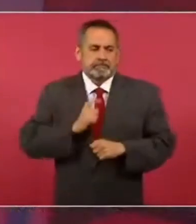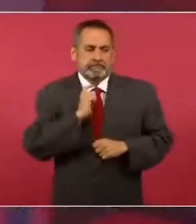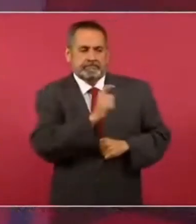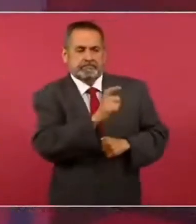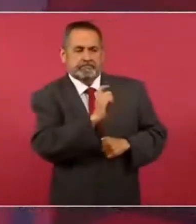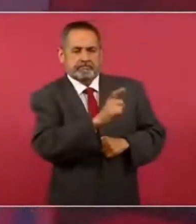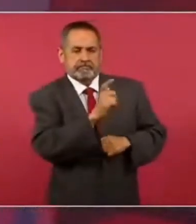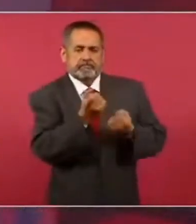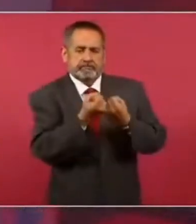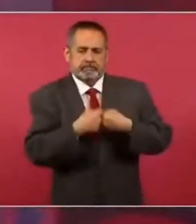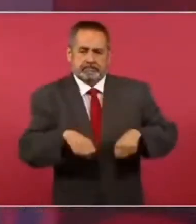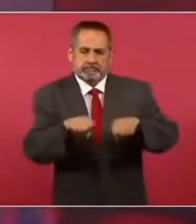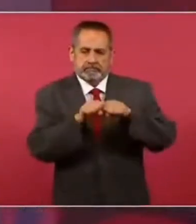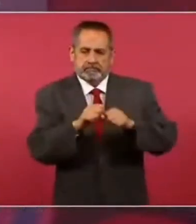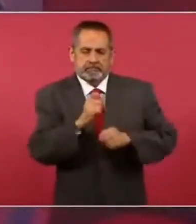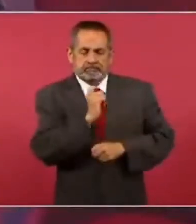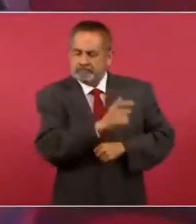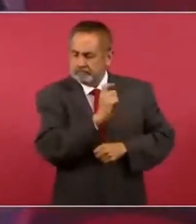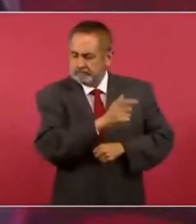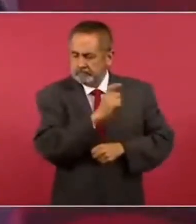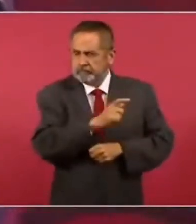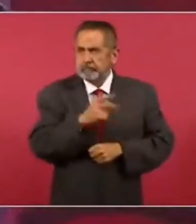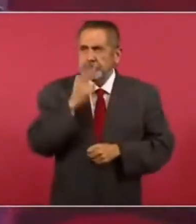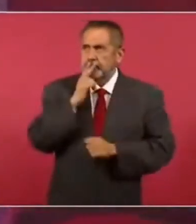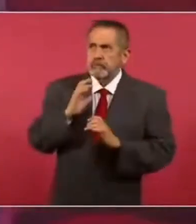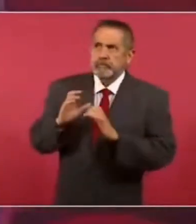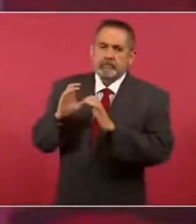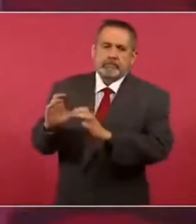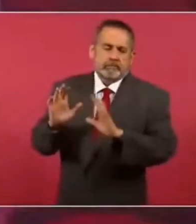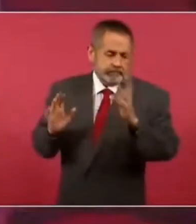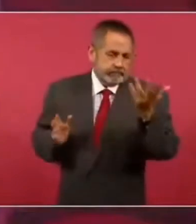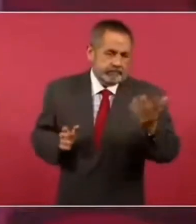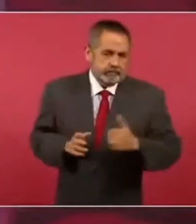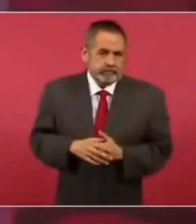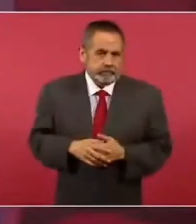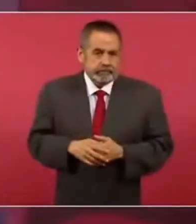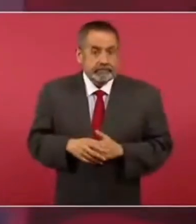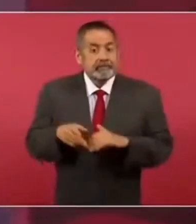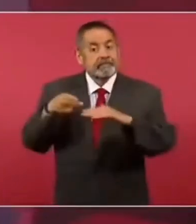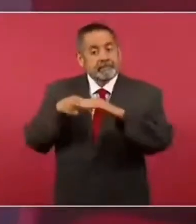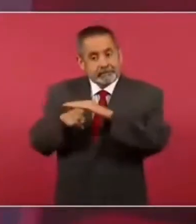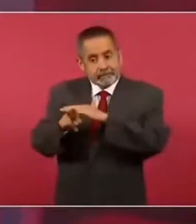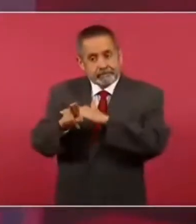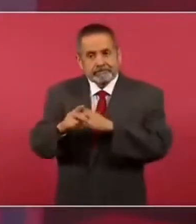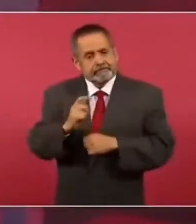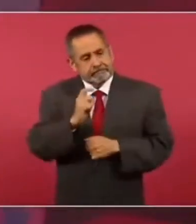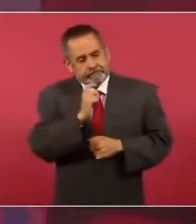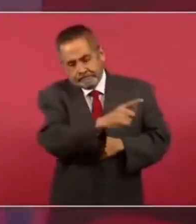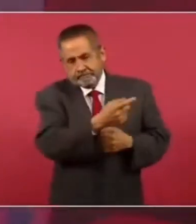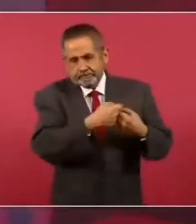Se tiene que mantener asegurado el metro,